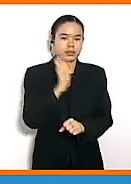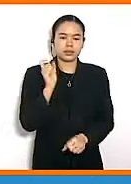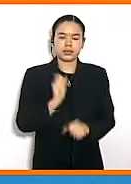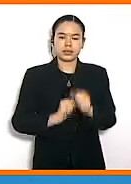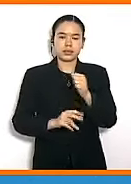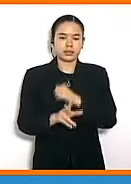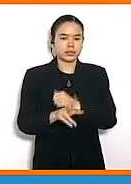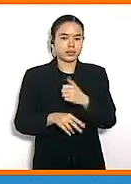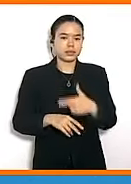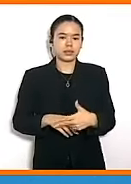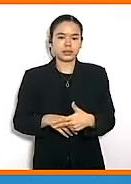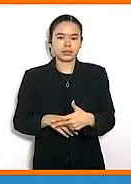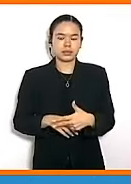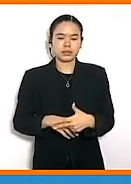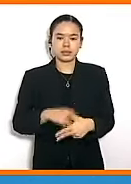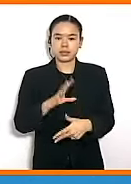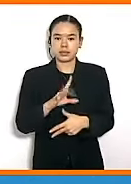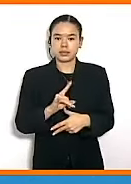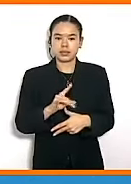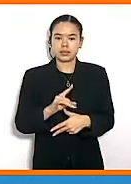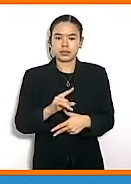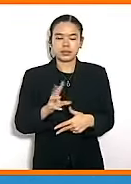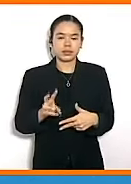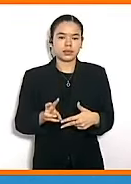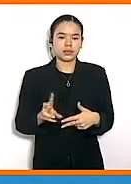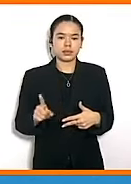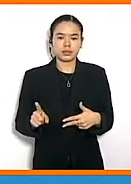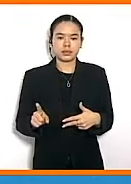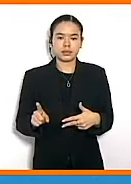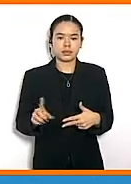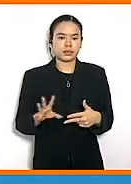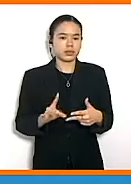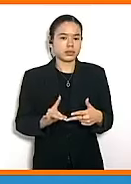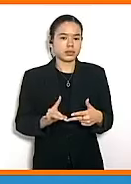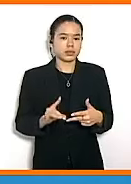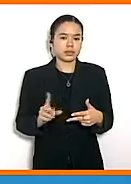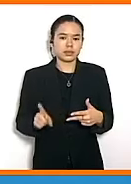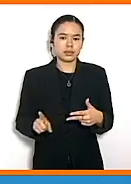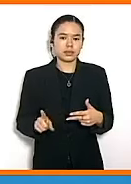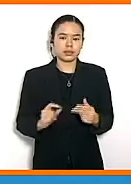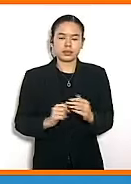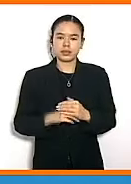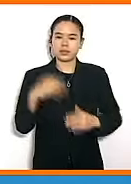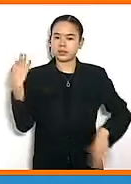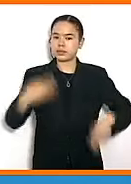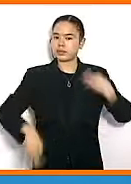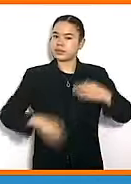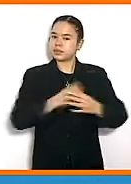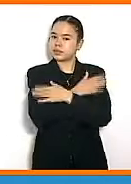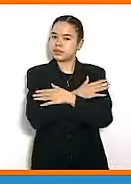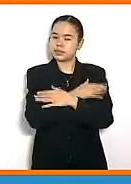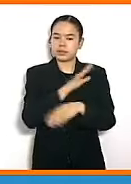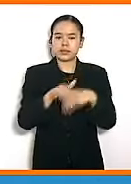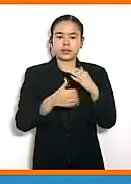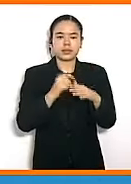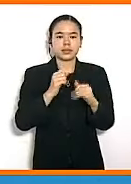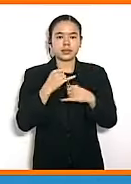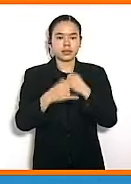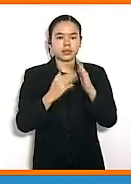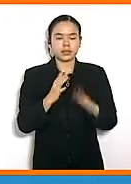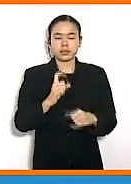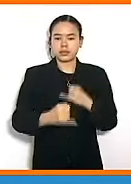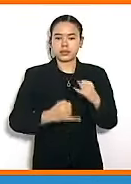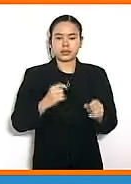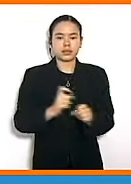números ganadores. 18, 61 y 81. Muchas felicidades a los jugadores que pegaron